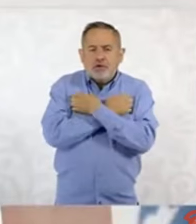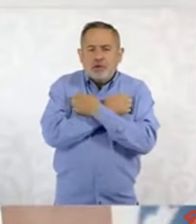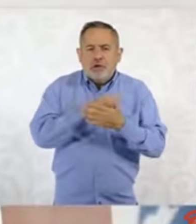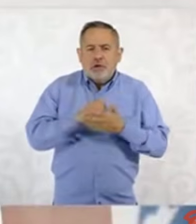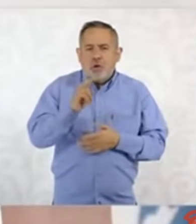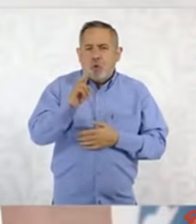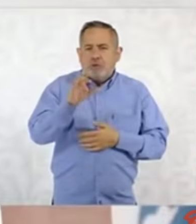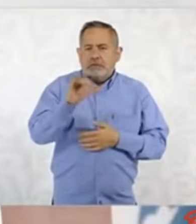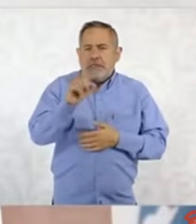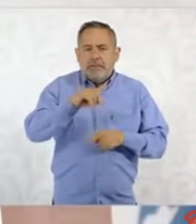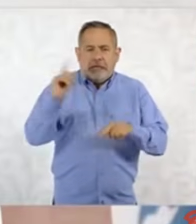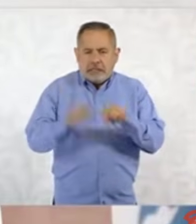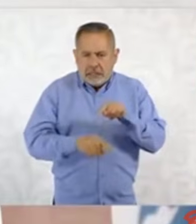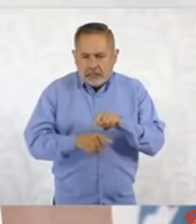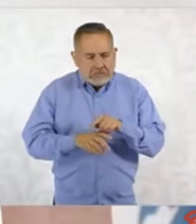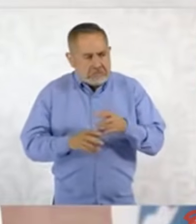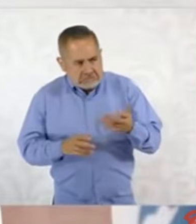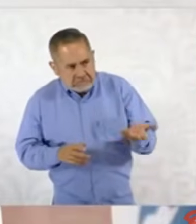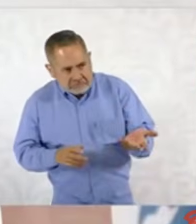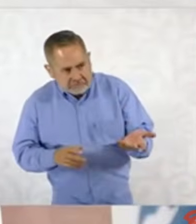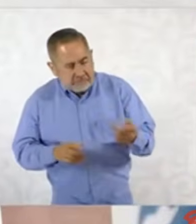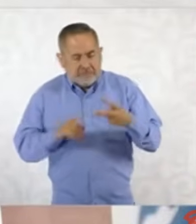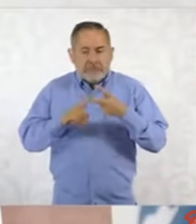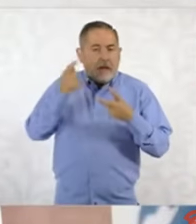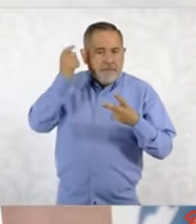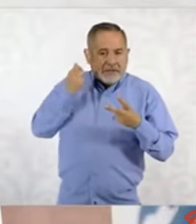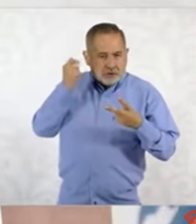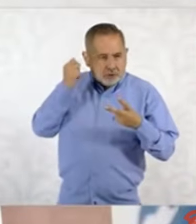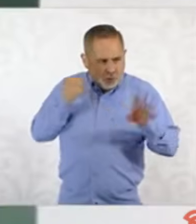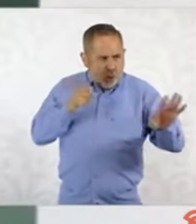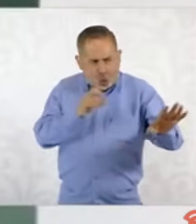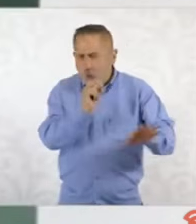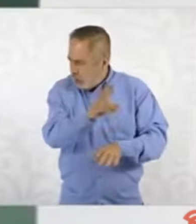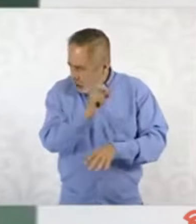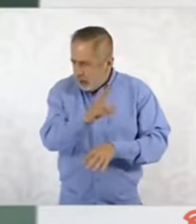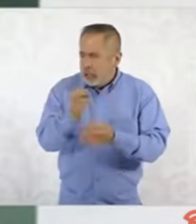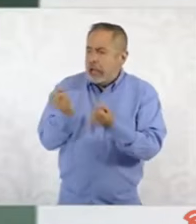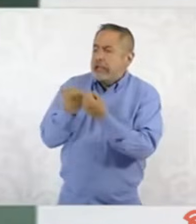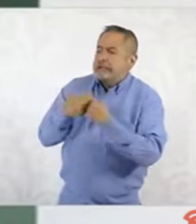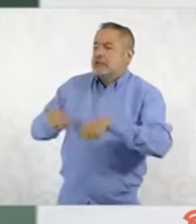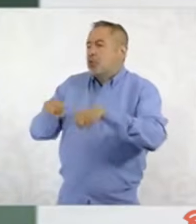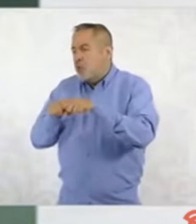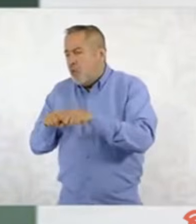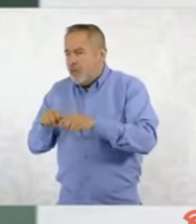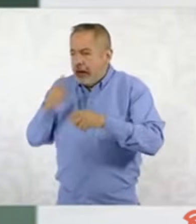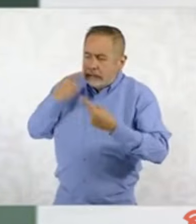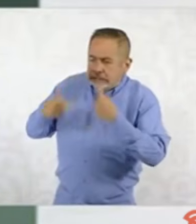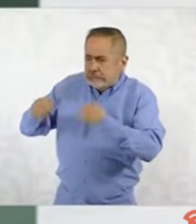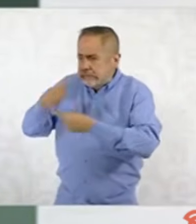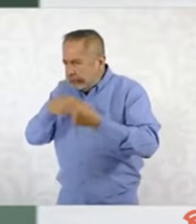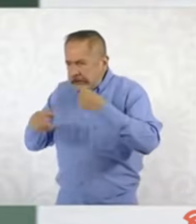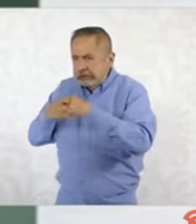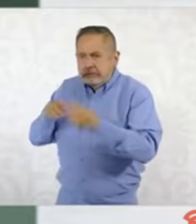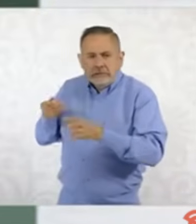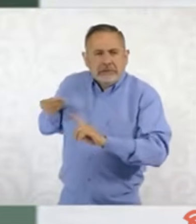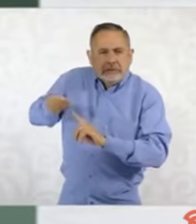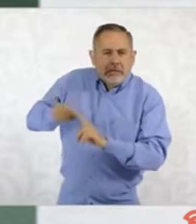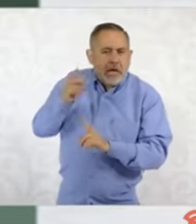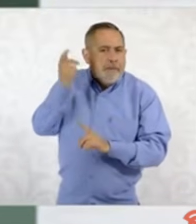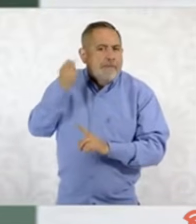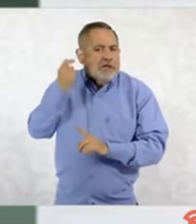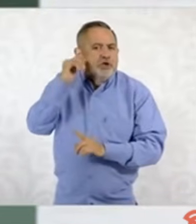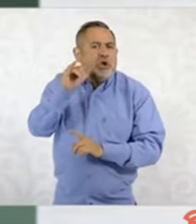USICAM y en el caso de las pensiones la creación de una aseguradora pública y el fortalecimiento de pensioniste. Y